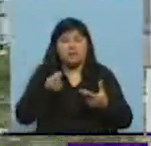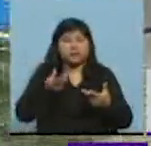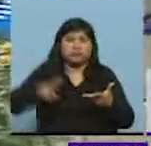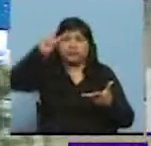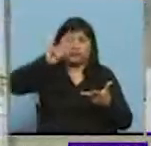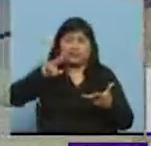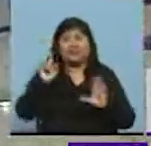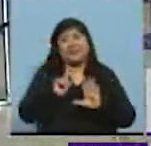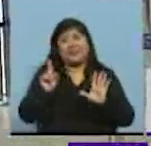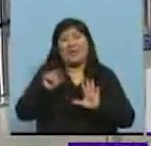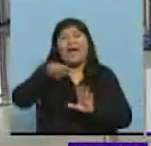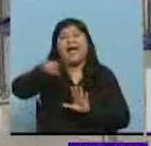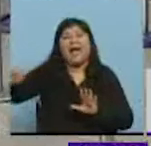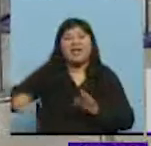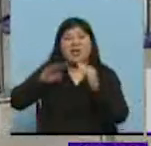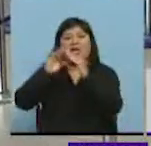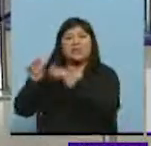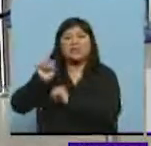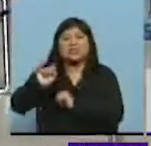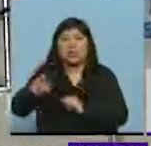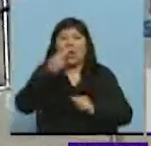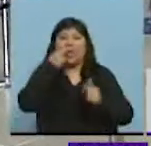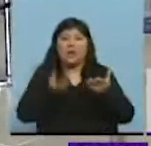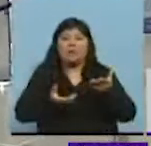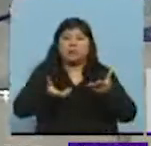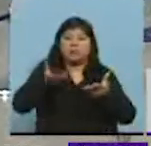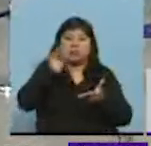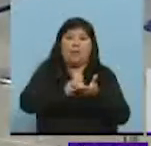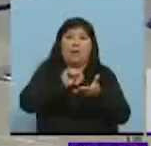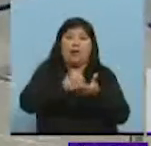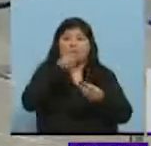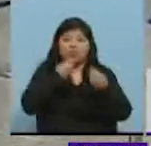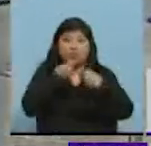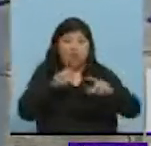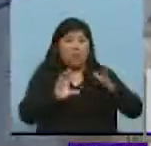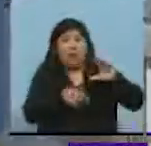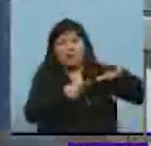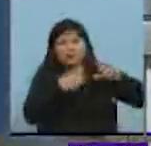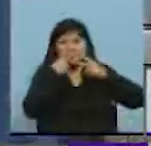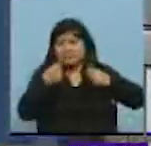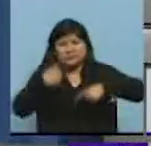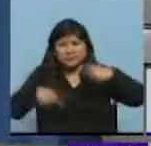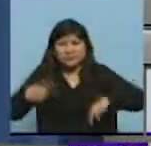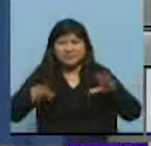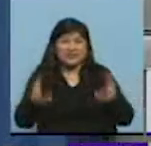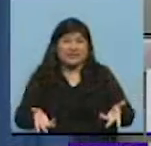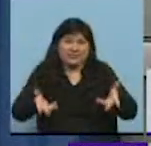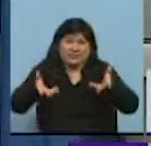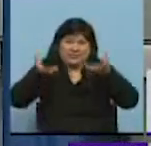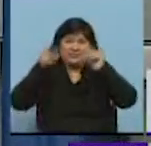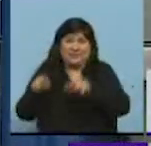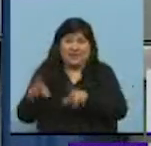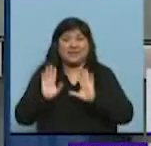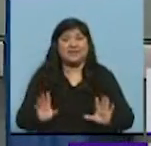factura por eso es importante este si tienen dudas se pueden contactar con nuestro centro de contactos de cómo leer la